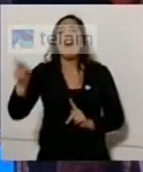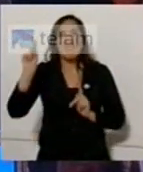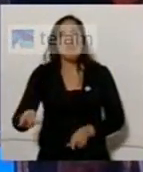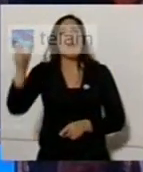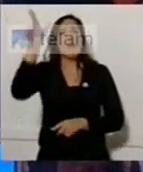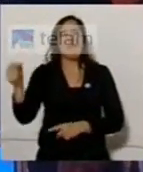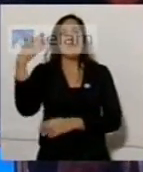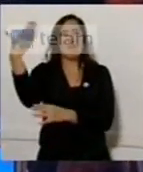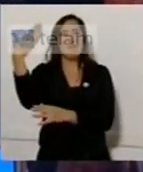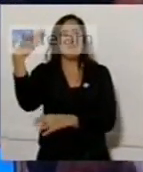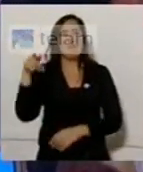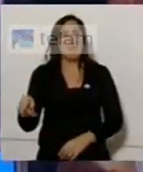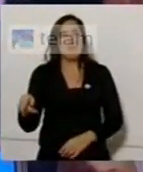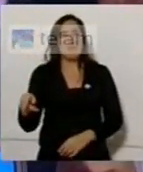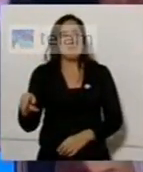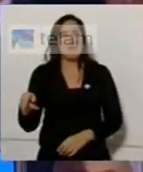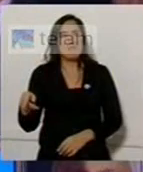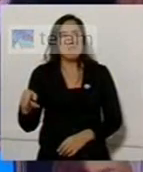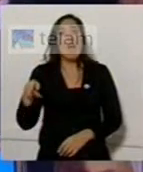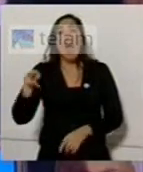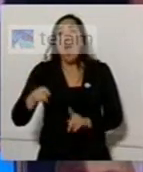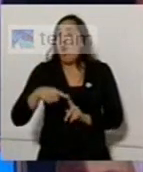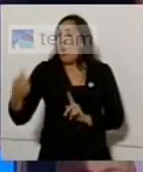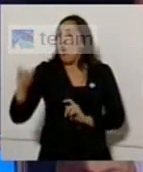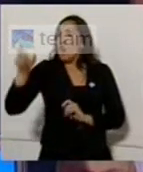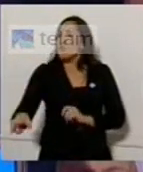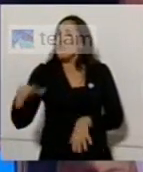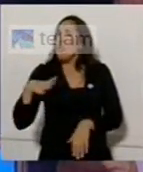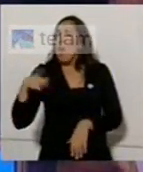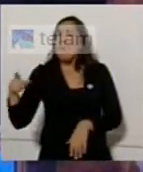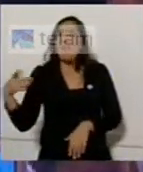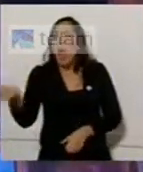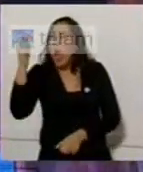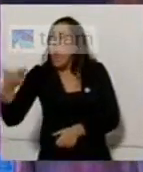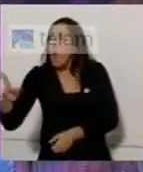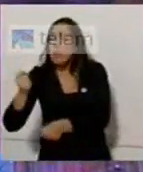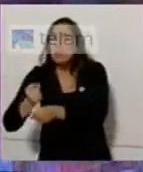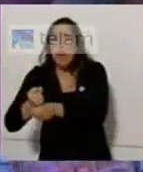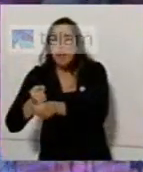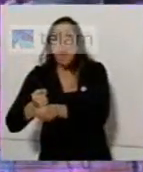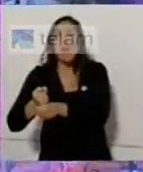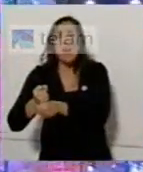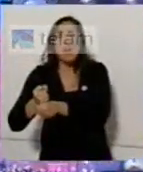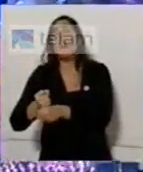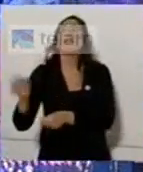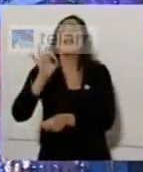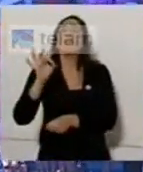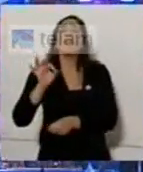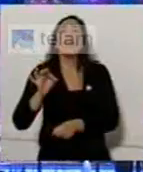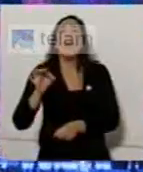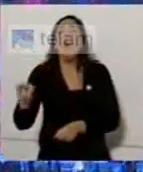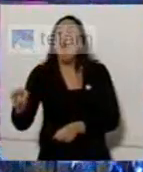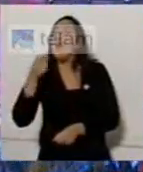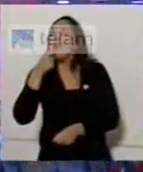Es el que todavía no ha podido conseguir trabajo o que consiguiéndolo no